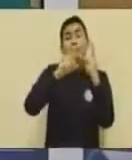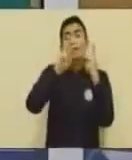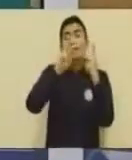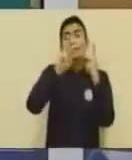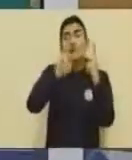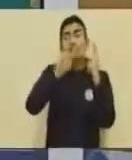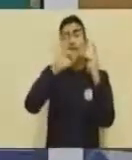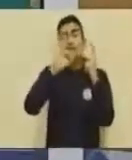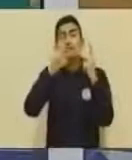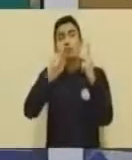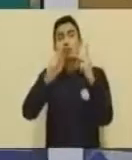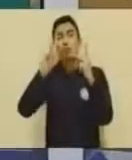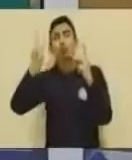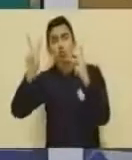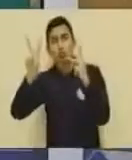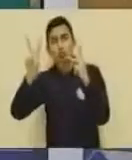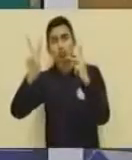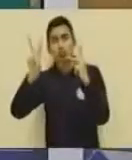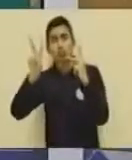23.2.